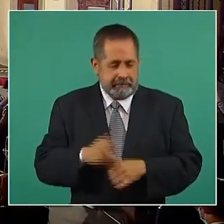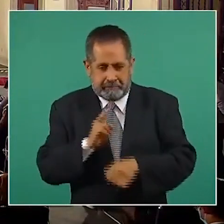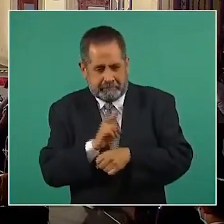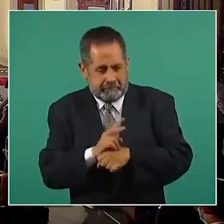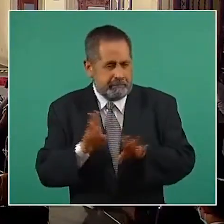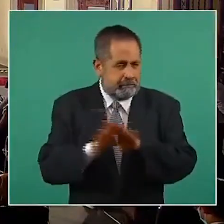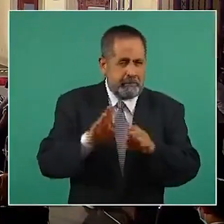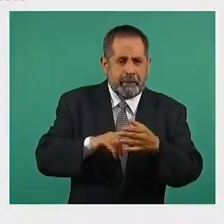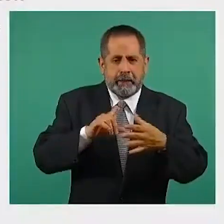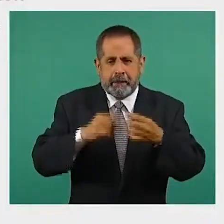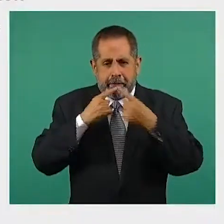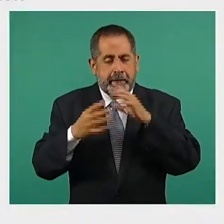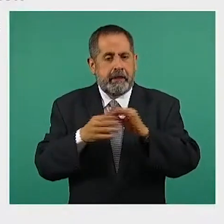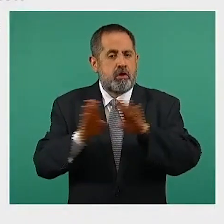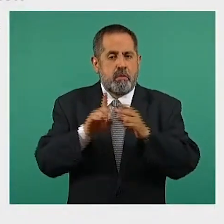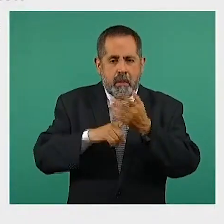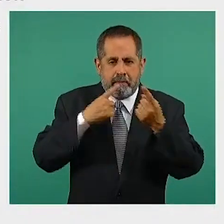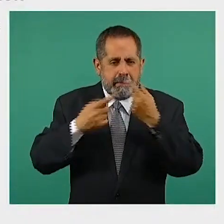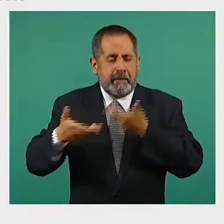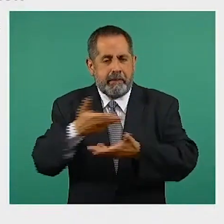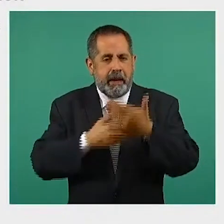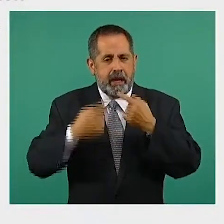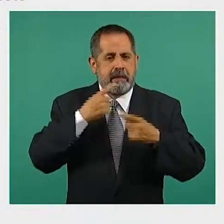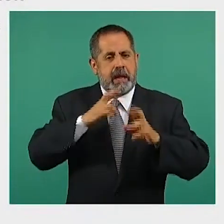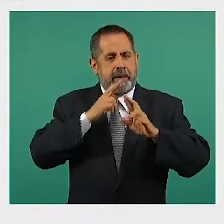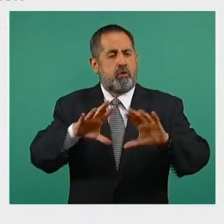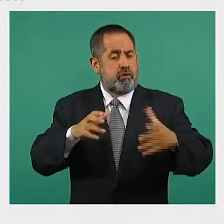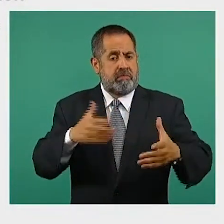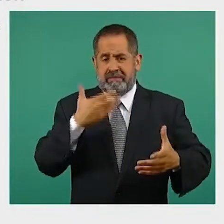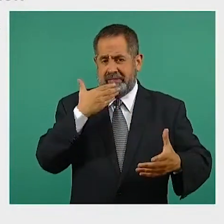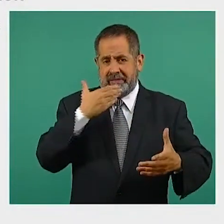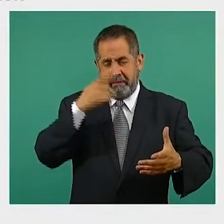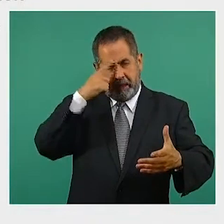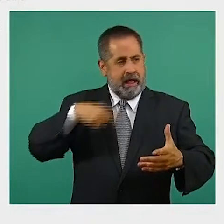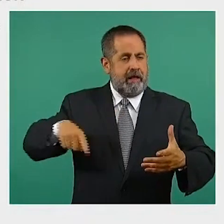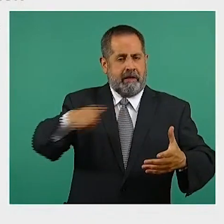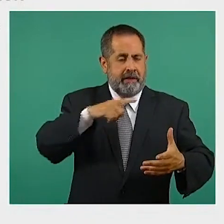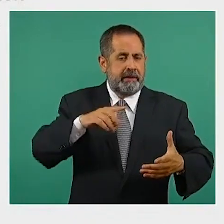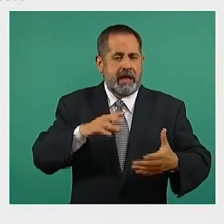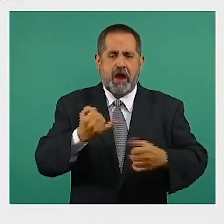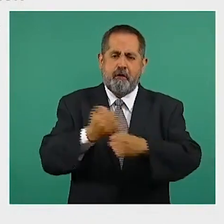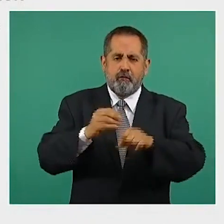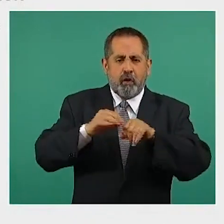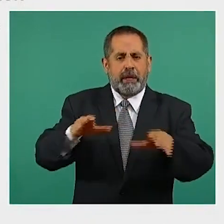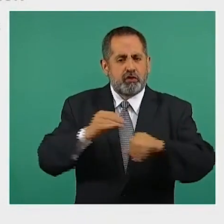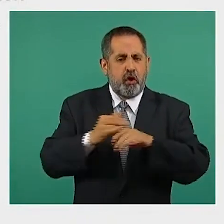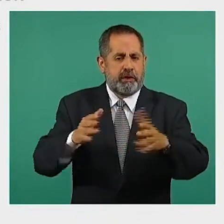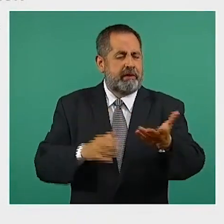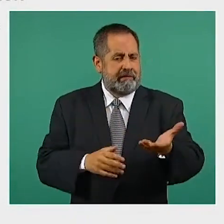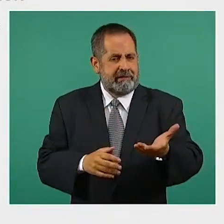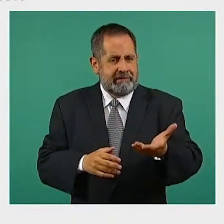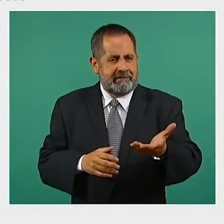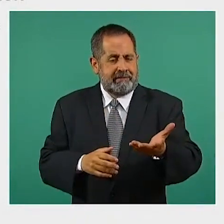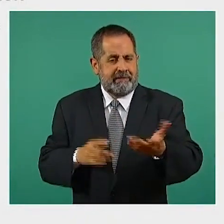y los eventos supuestamente asociados a vacunación que hemos sido reporte, y también para comunicación a la población, la información que nos dé la población